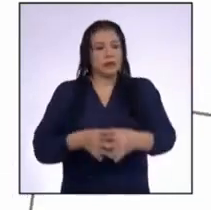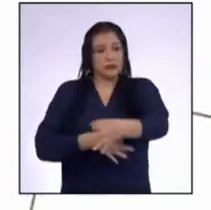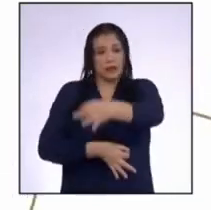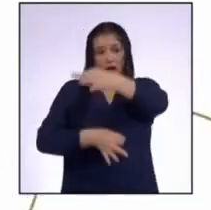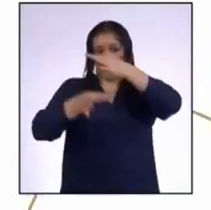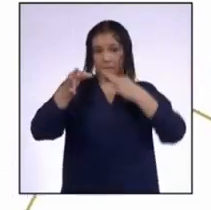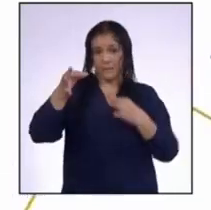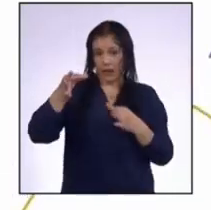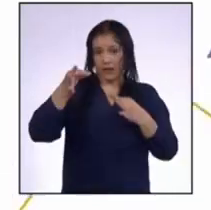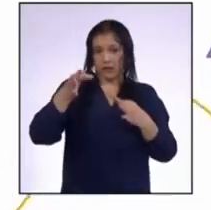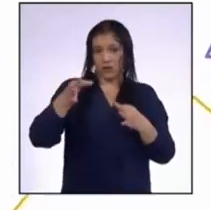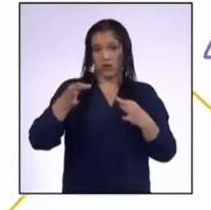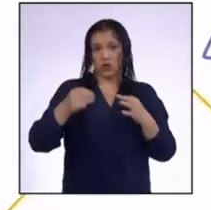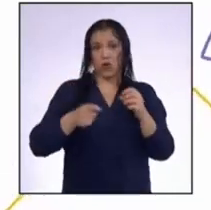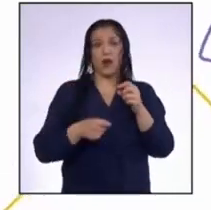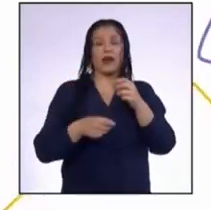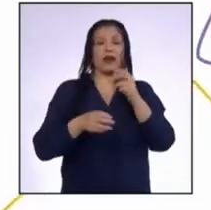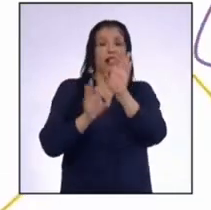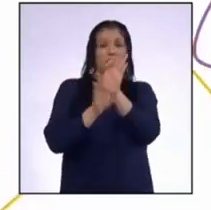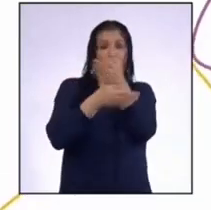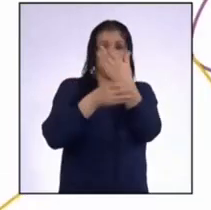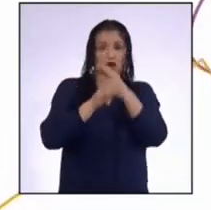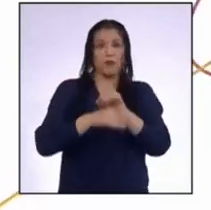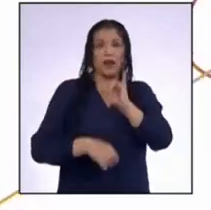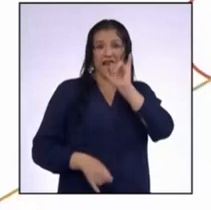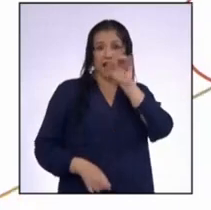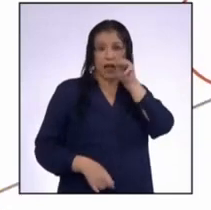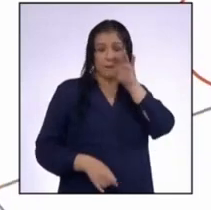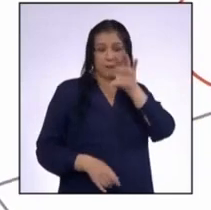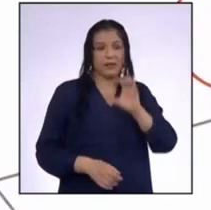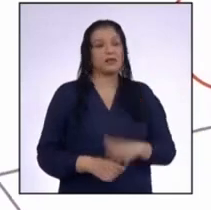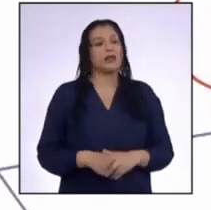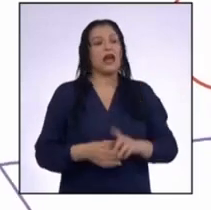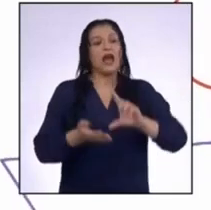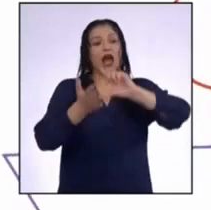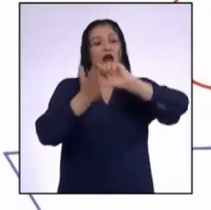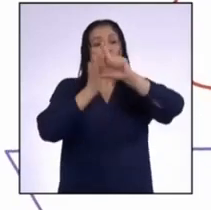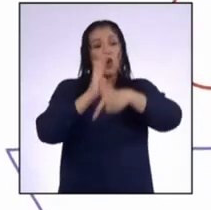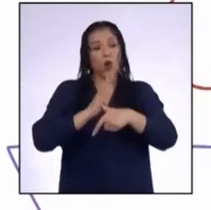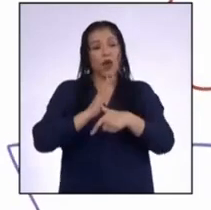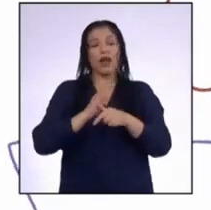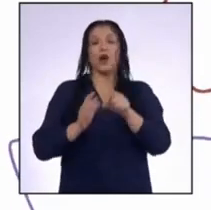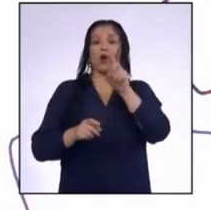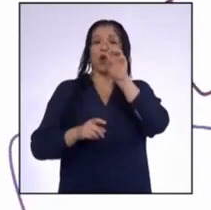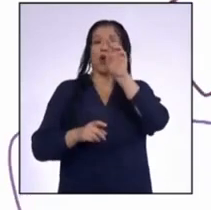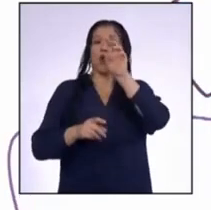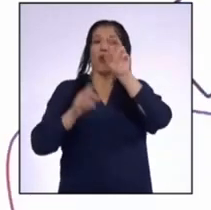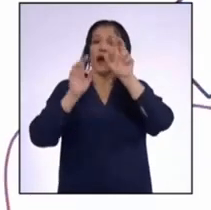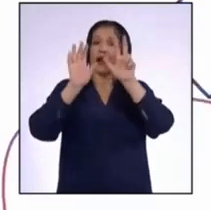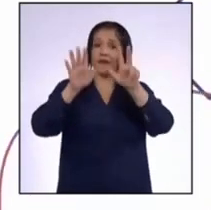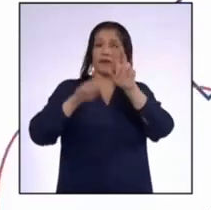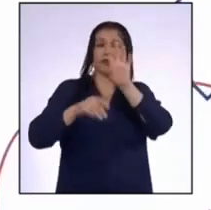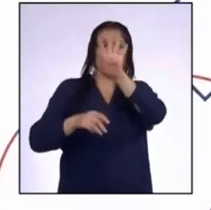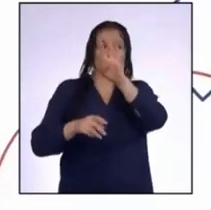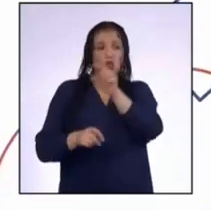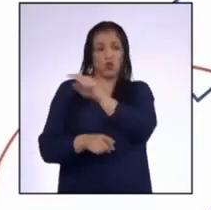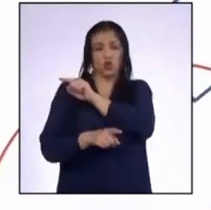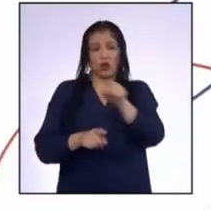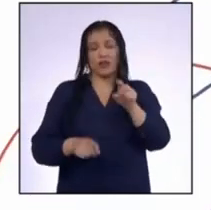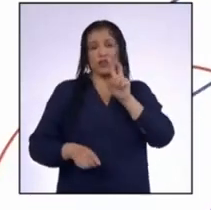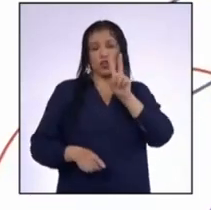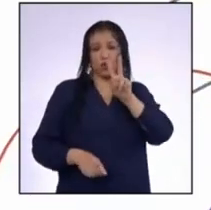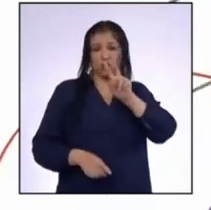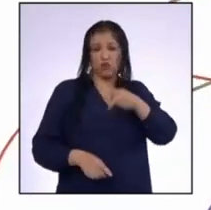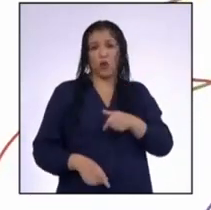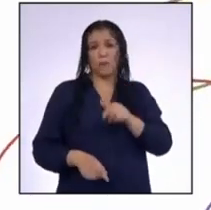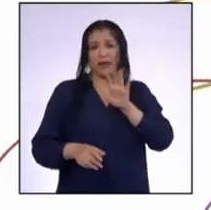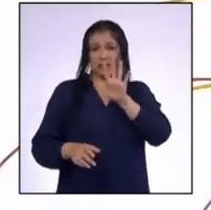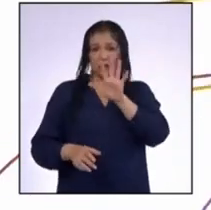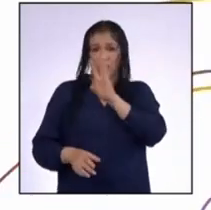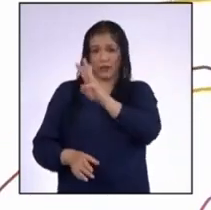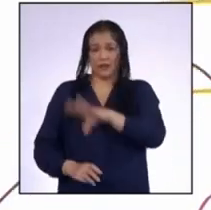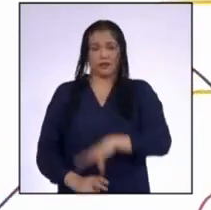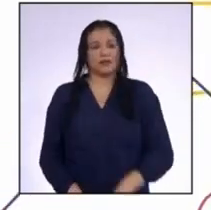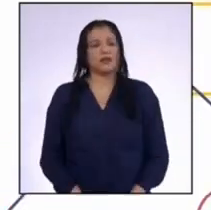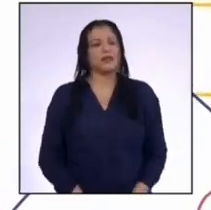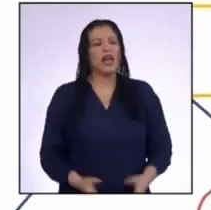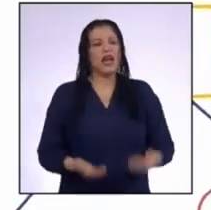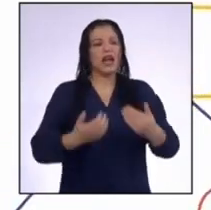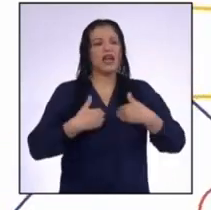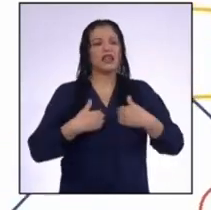los datos en la fórmula del IMC, luego divido la masa corporal de Ernesto entre el cuadrado de su estatura y